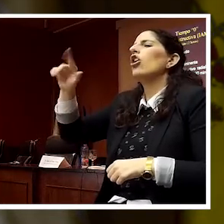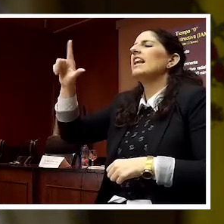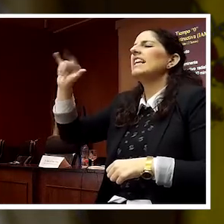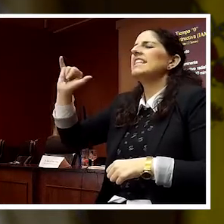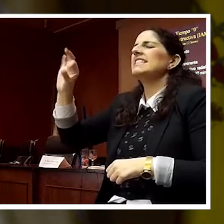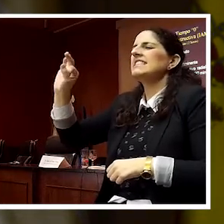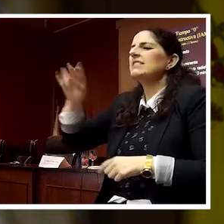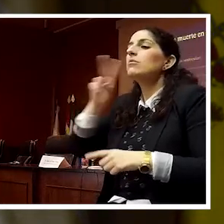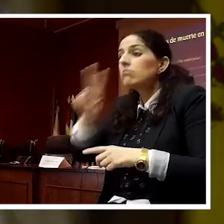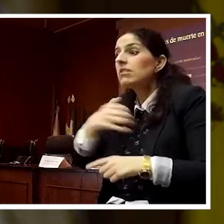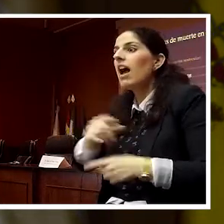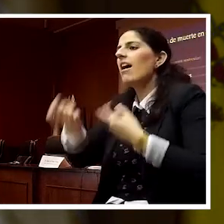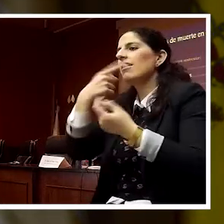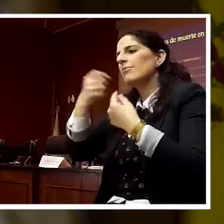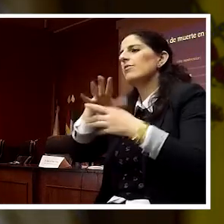con más frecuencia.